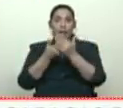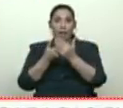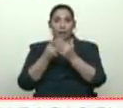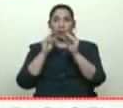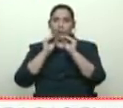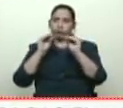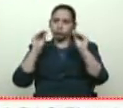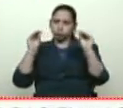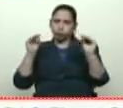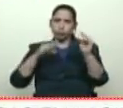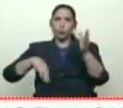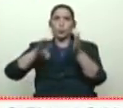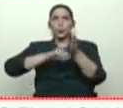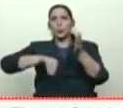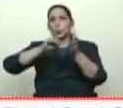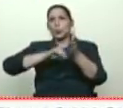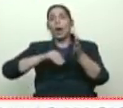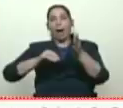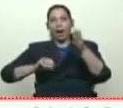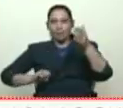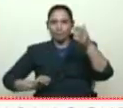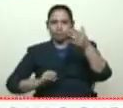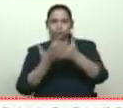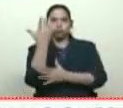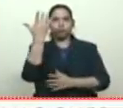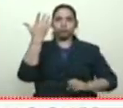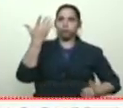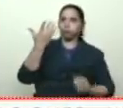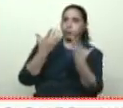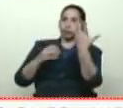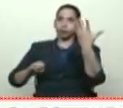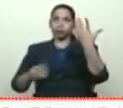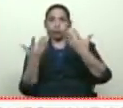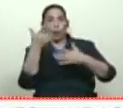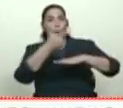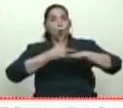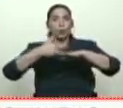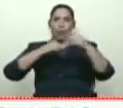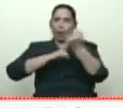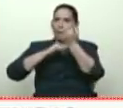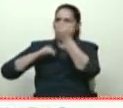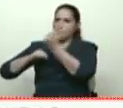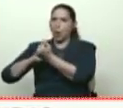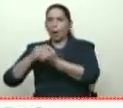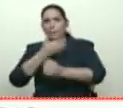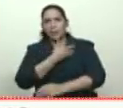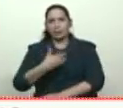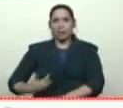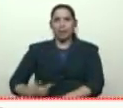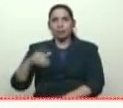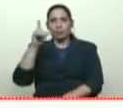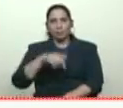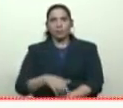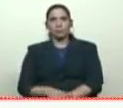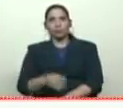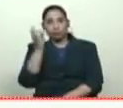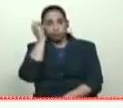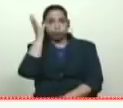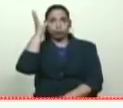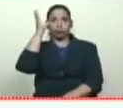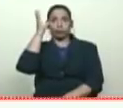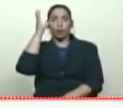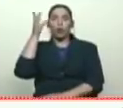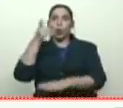llamados han surgido gobiernos que respaldan al presidente en estos llamados. La iniciativa del gobierno